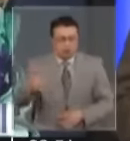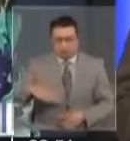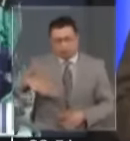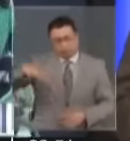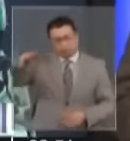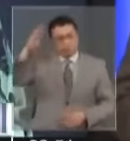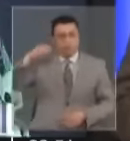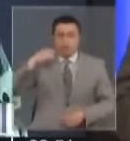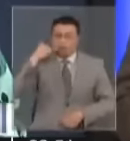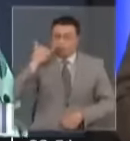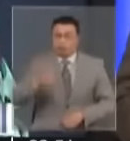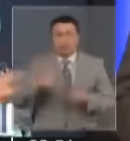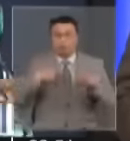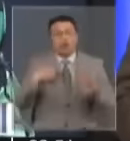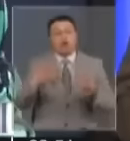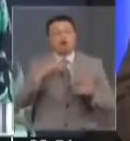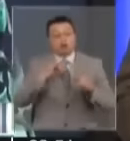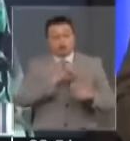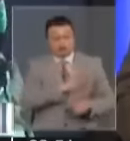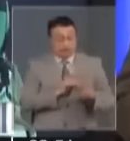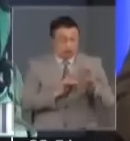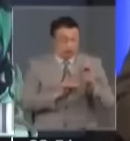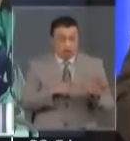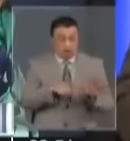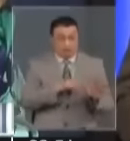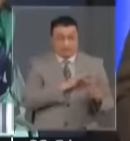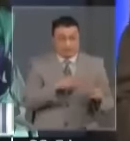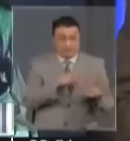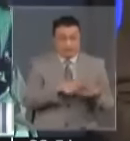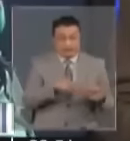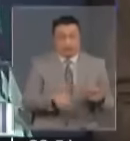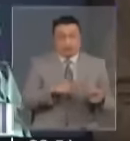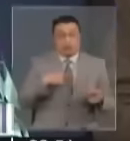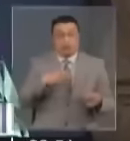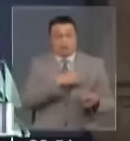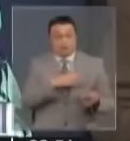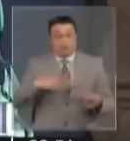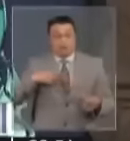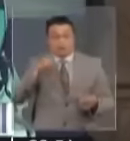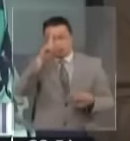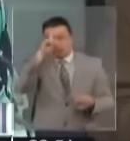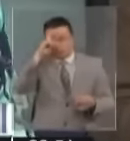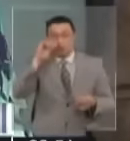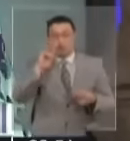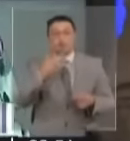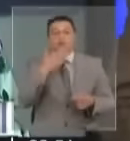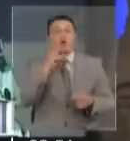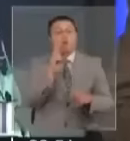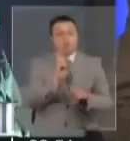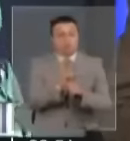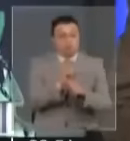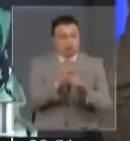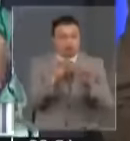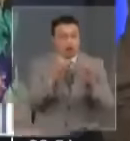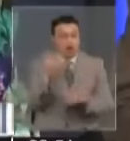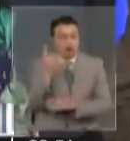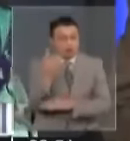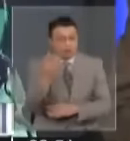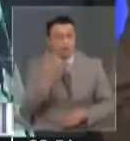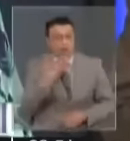solamente en Chile, sino que y no solamente como ministra de Salud, sino que como académica en la universidad,